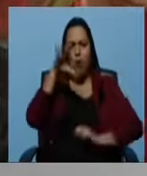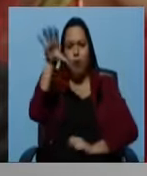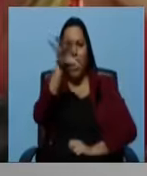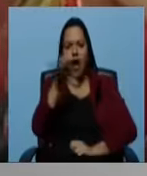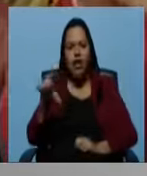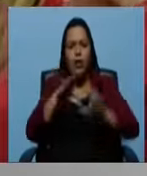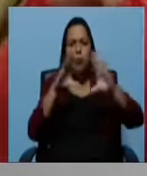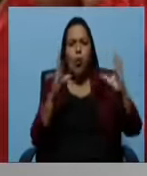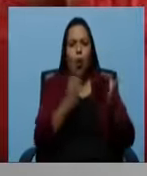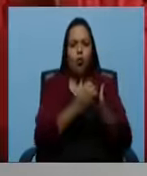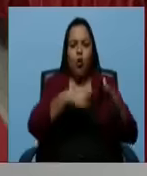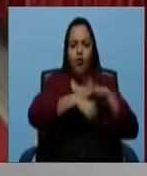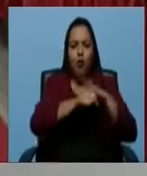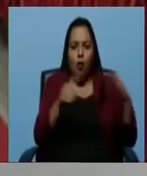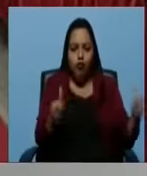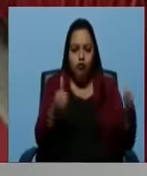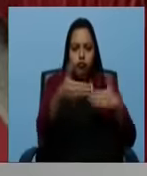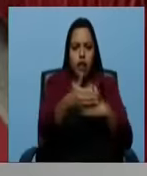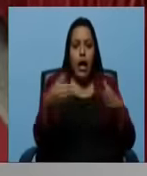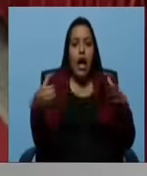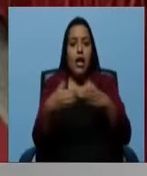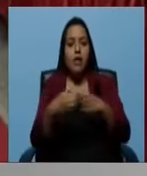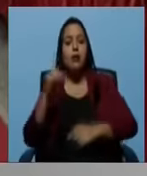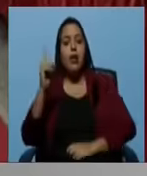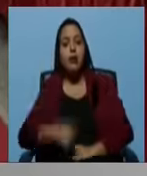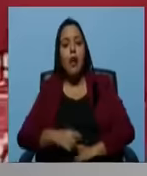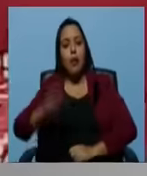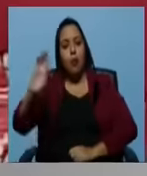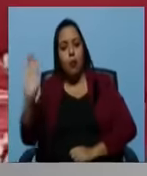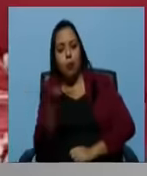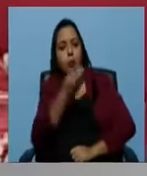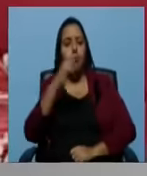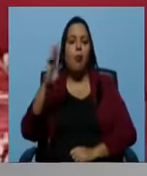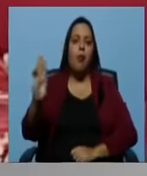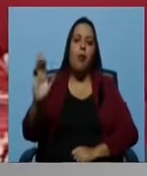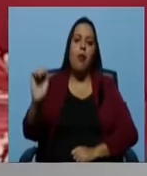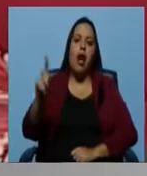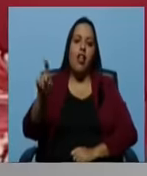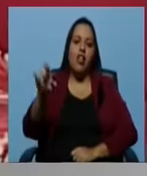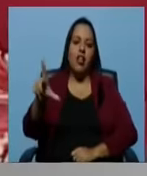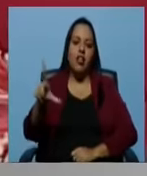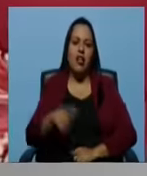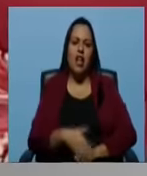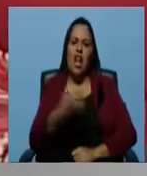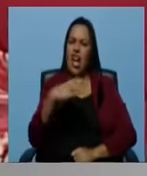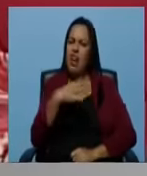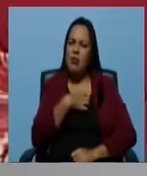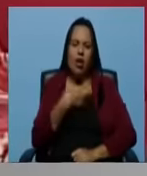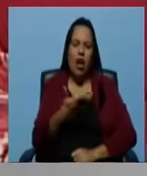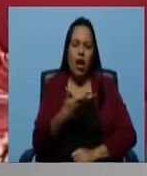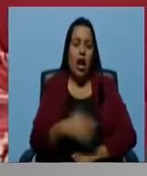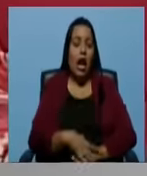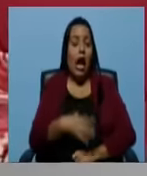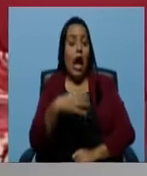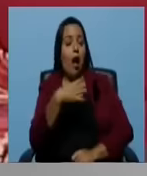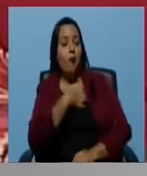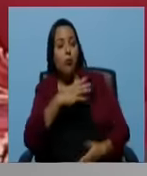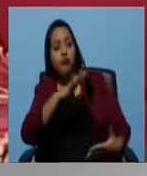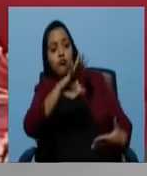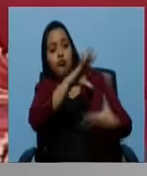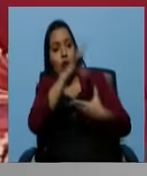mundo. Y el equipo de pádel de Francisco Torrealba, ¿qué fue lo que quedó? Campeón Panamericano en México. Campeón Panamericano en